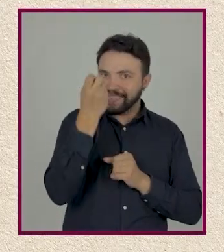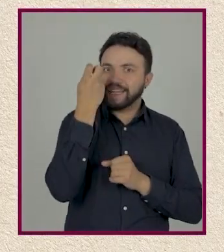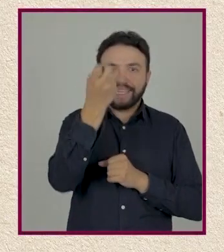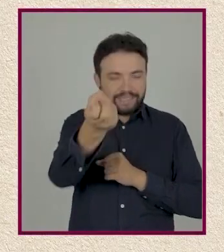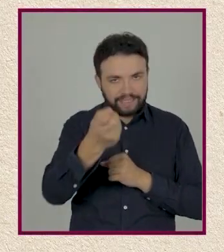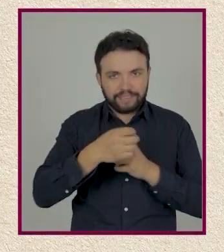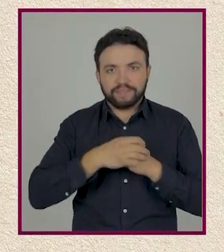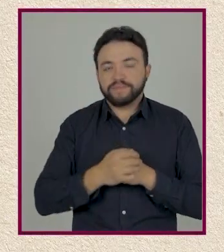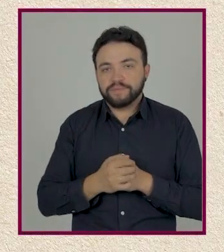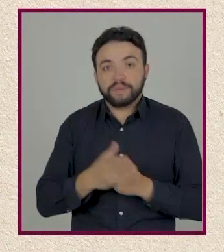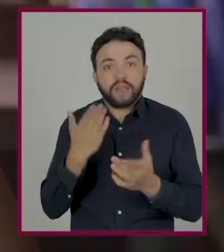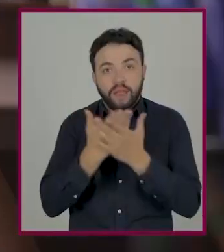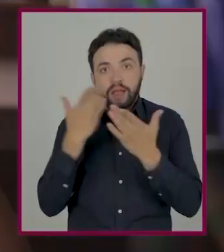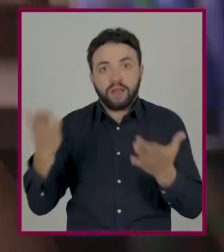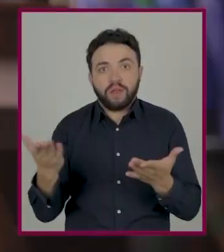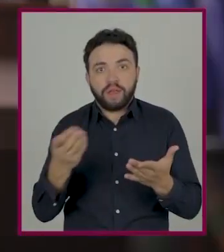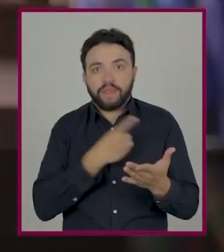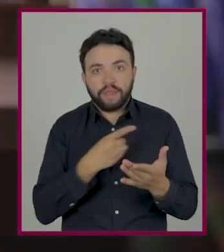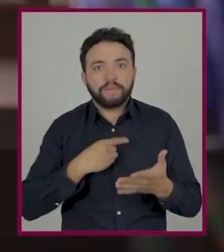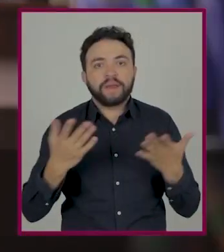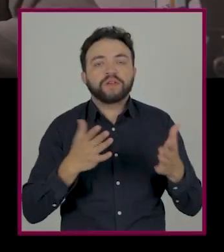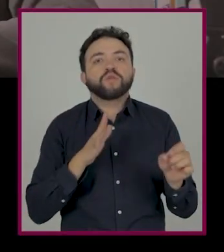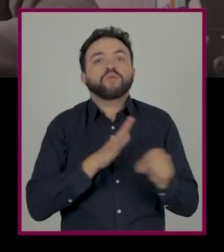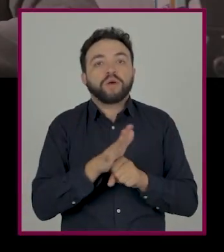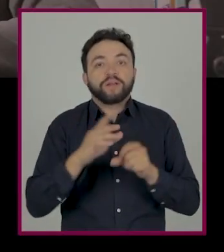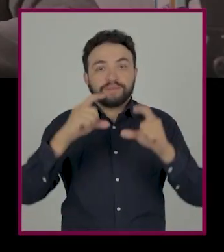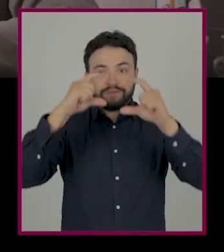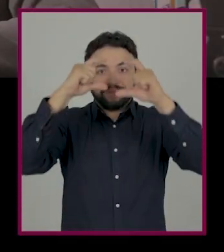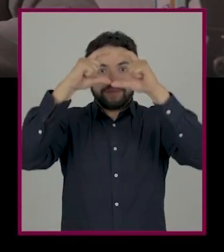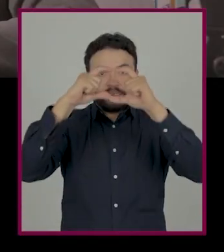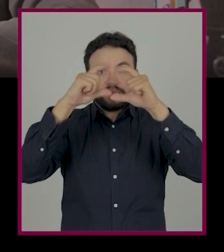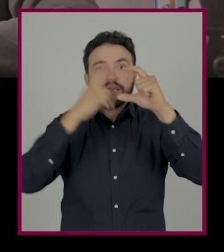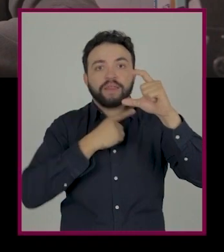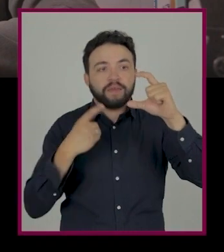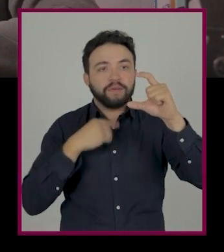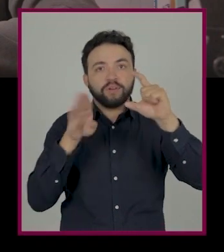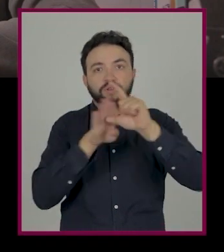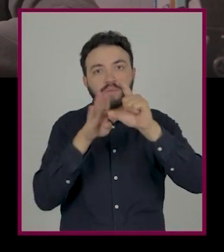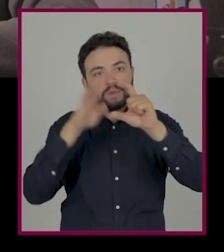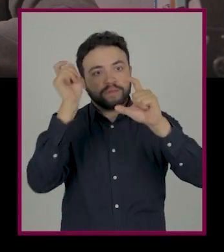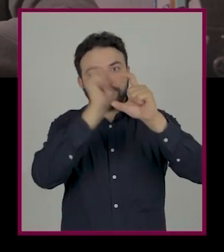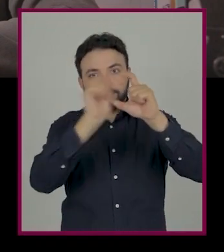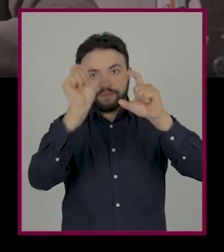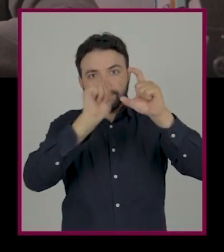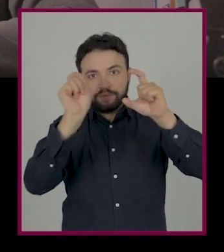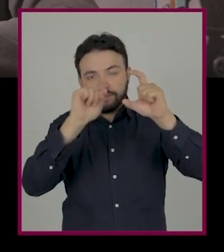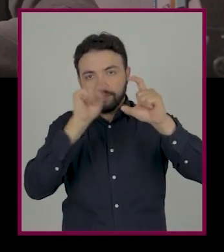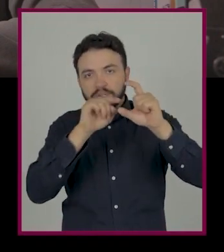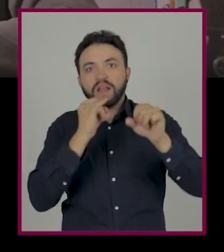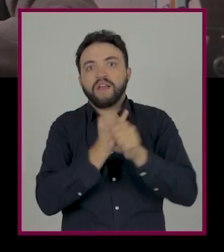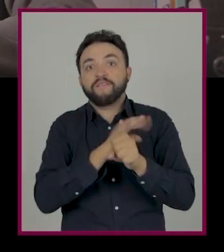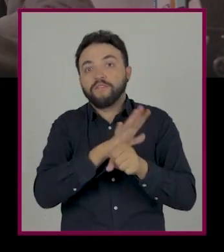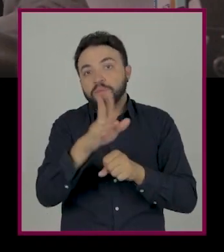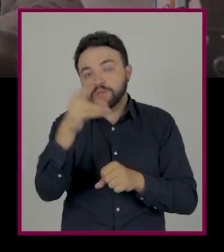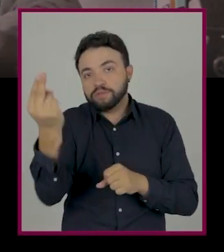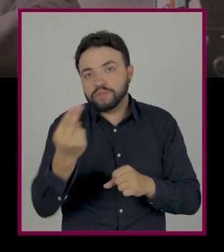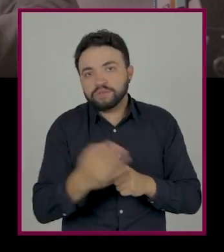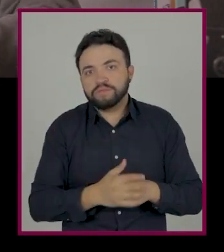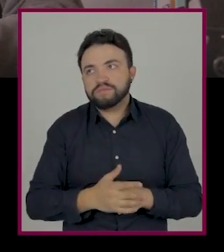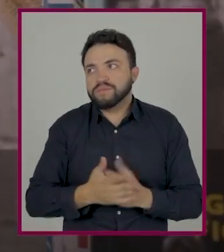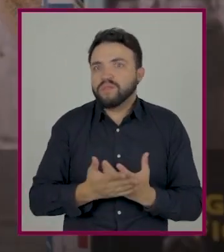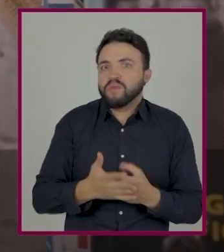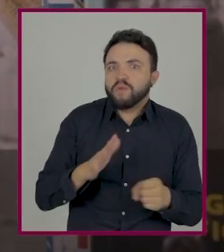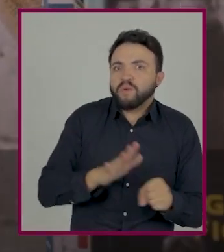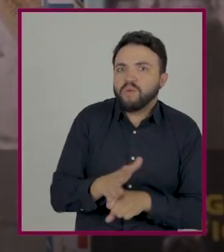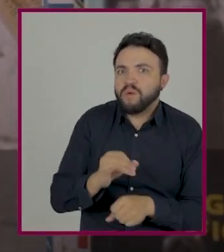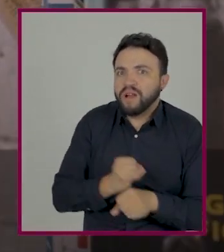Como estas. Sí, así mismo. Ahora lo que debes hacer es llenar esos cuadrados con la información que necesitas.